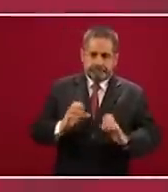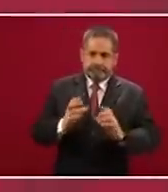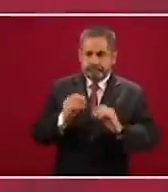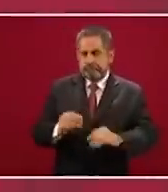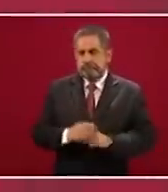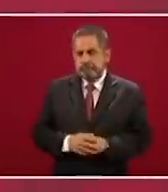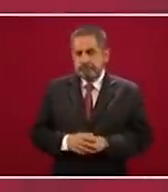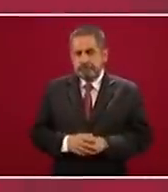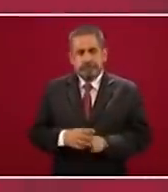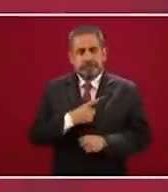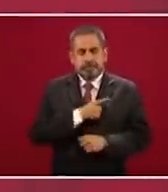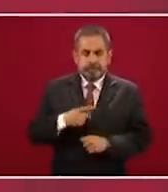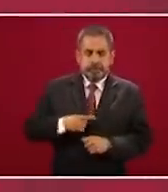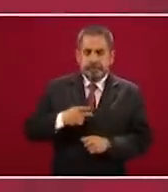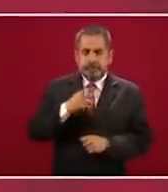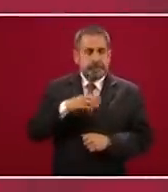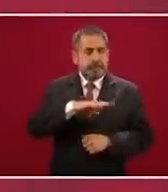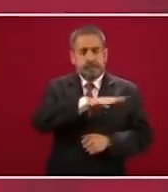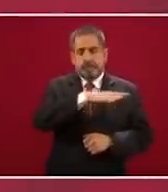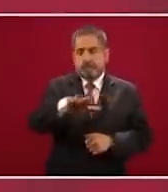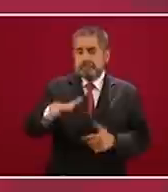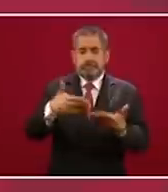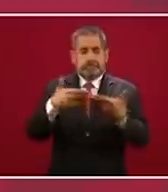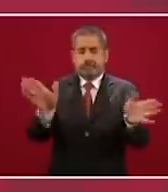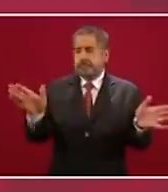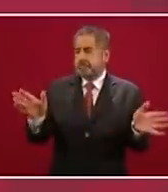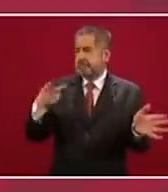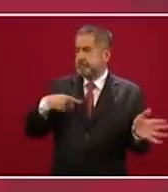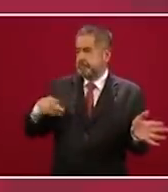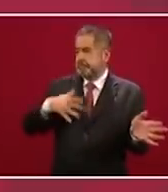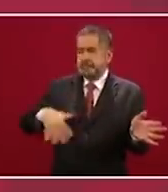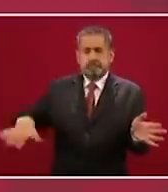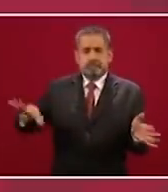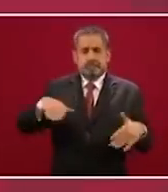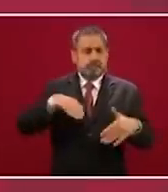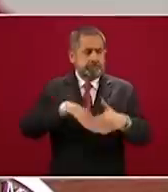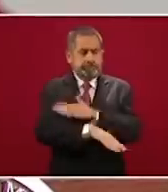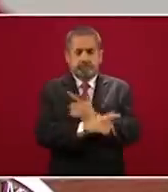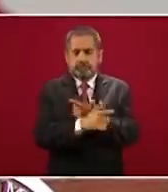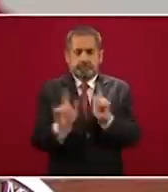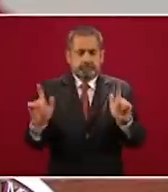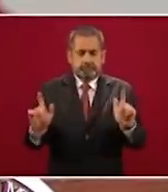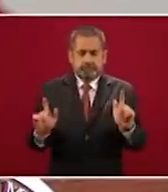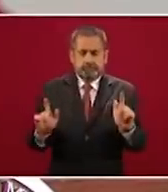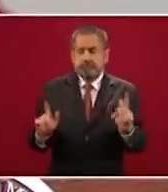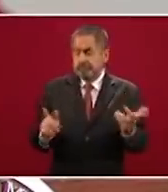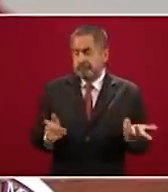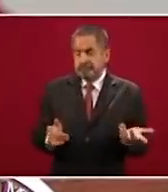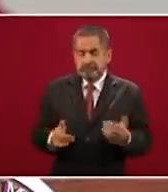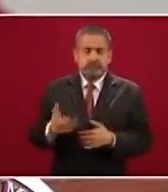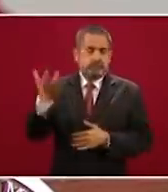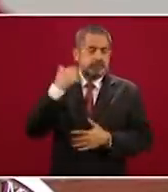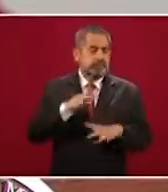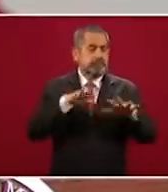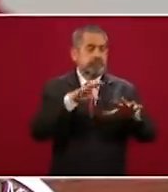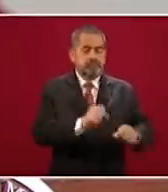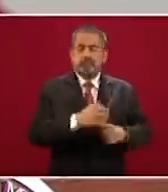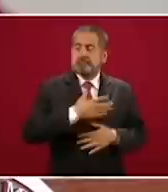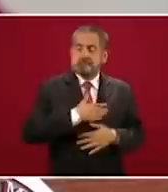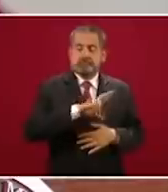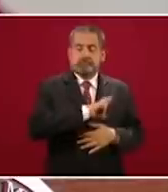mantener playas públicas, porque en efecto se privatizaron las